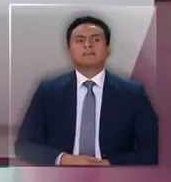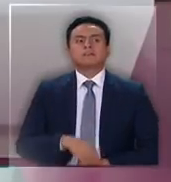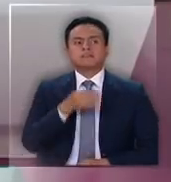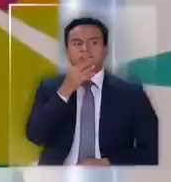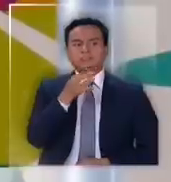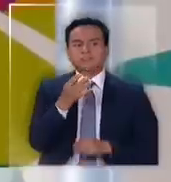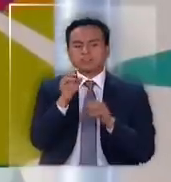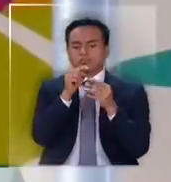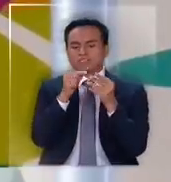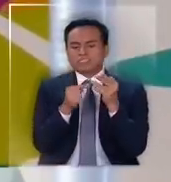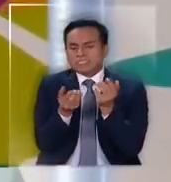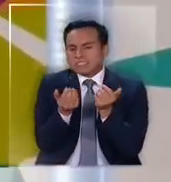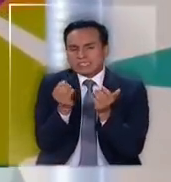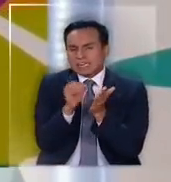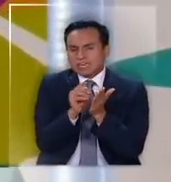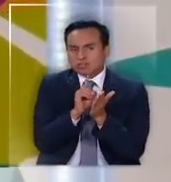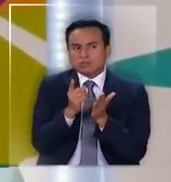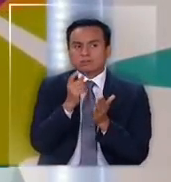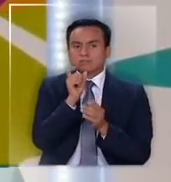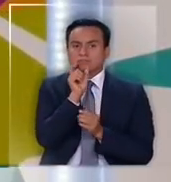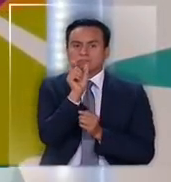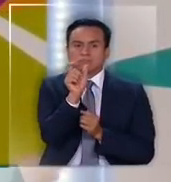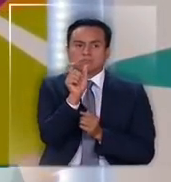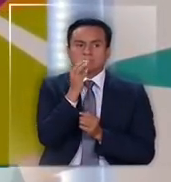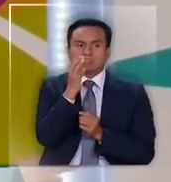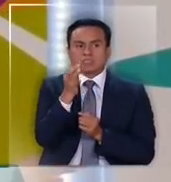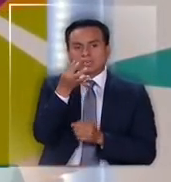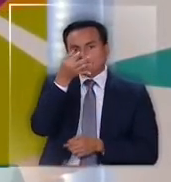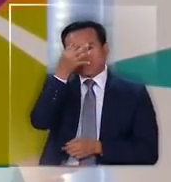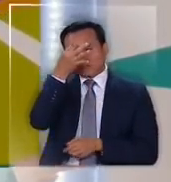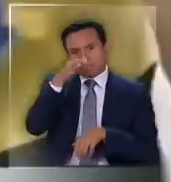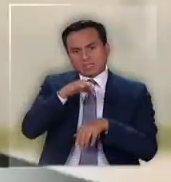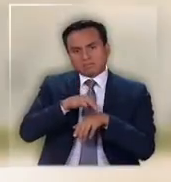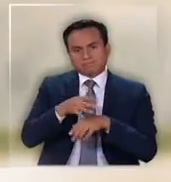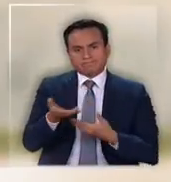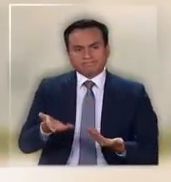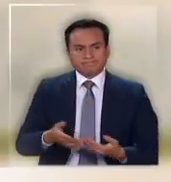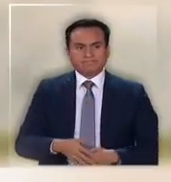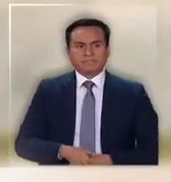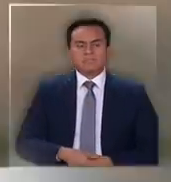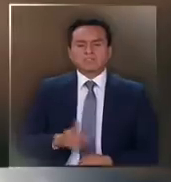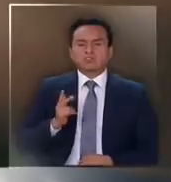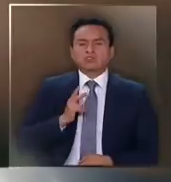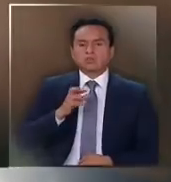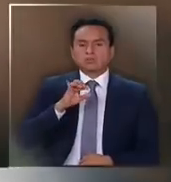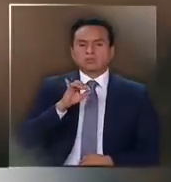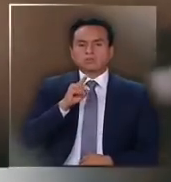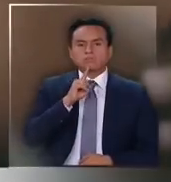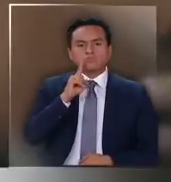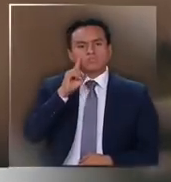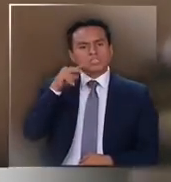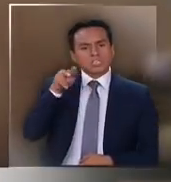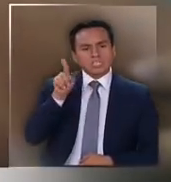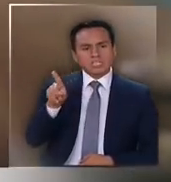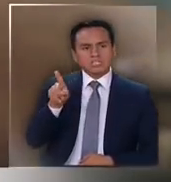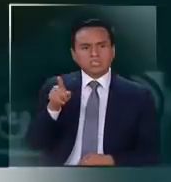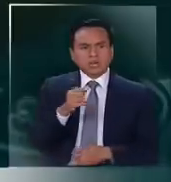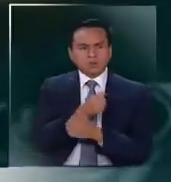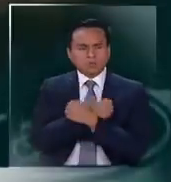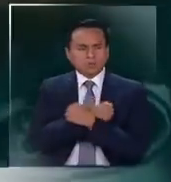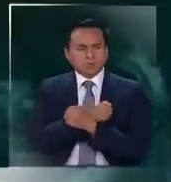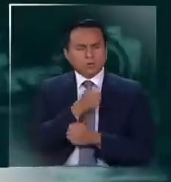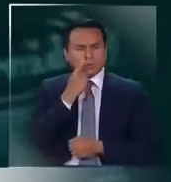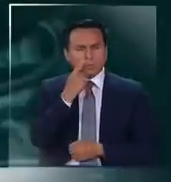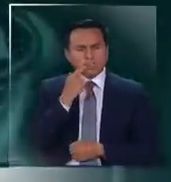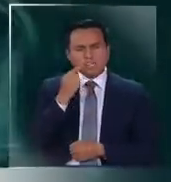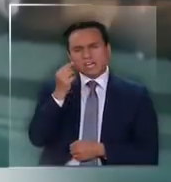términos innecesarios, me parece. Sí. Como el término enfermedad. Sí. Señor Putin, si para usted el amor entre hombres es